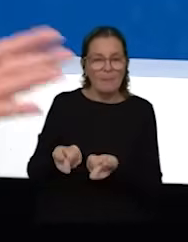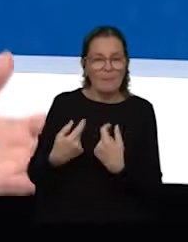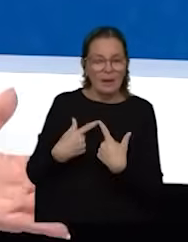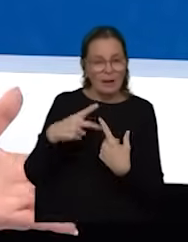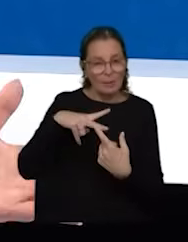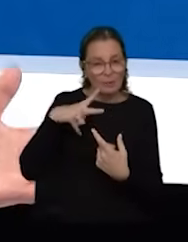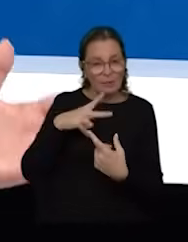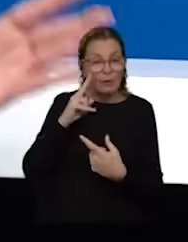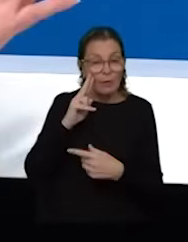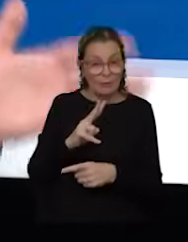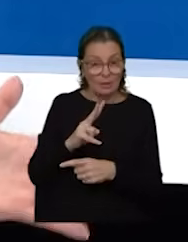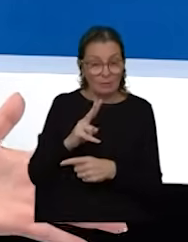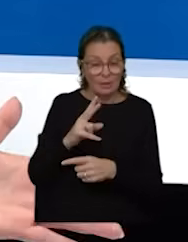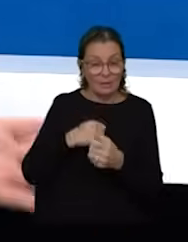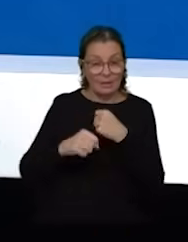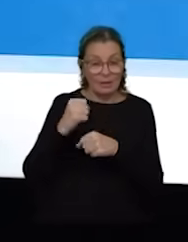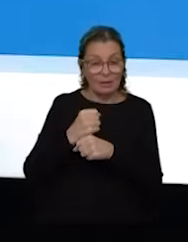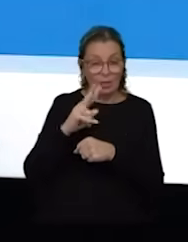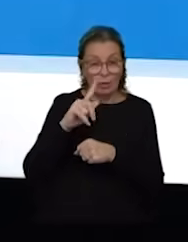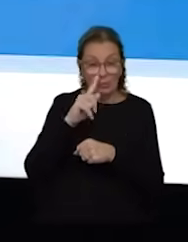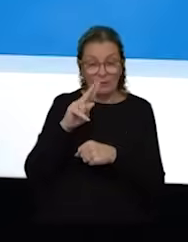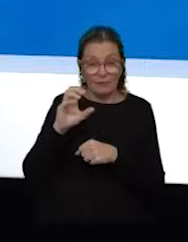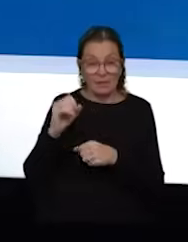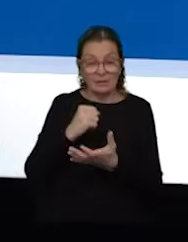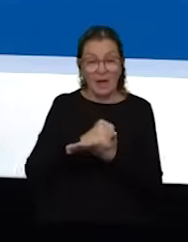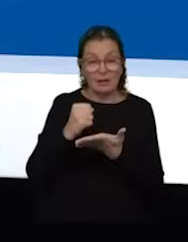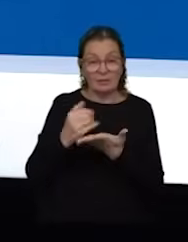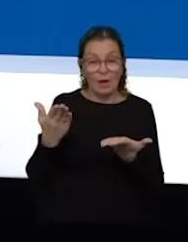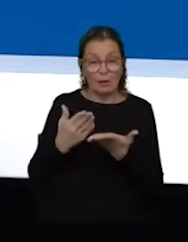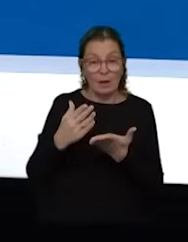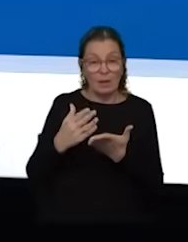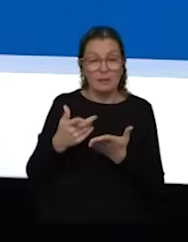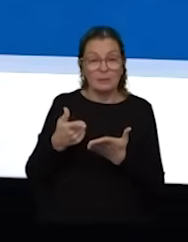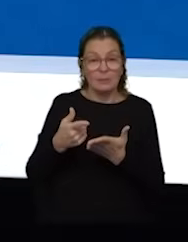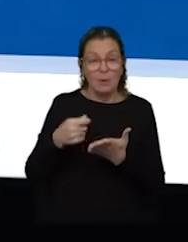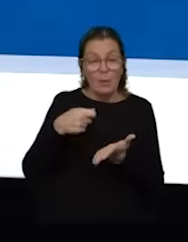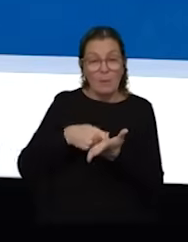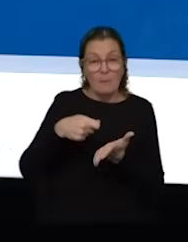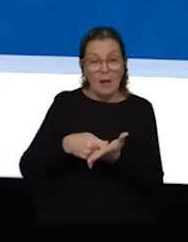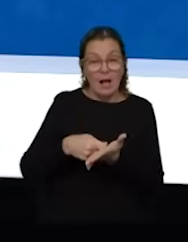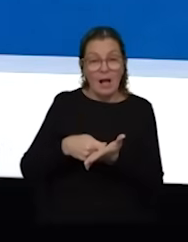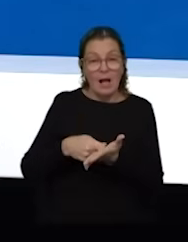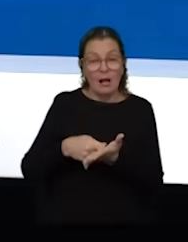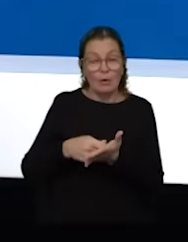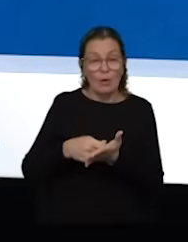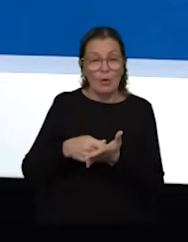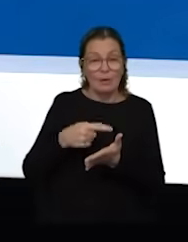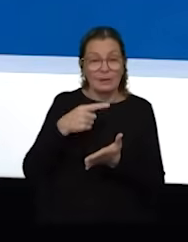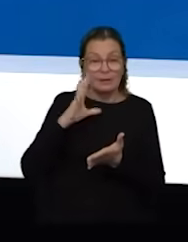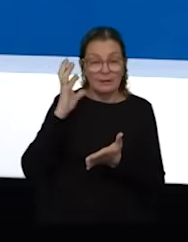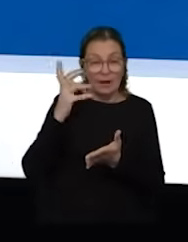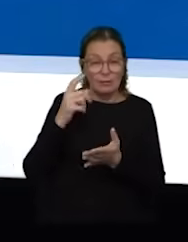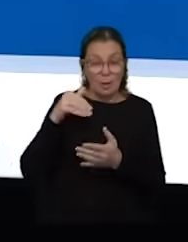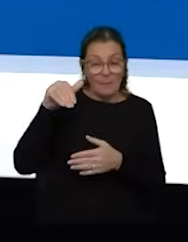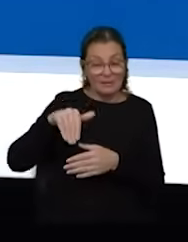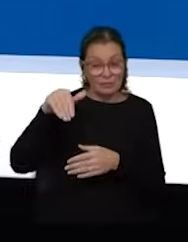y lo venimos viendo desde el año 2020 hasta ahora con la postergación de lo que es el pago por el uso del espacio radioeléctrico que son cifras